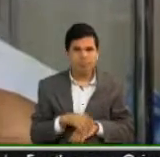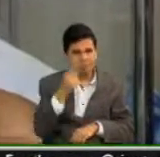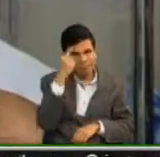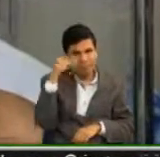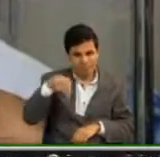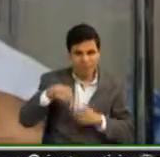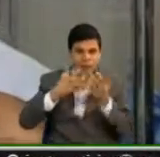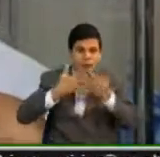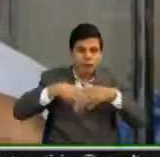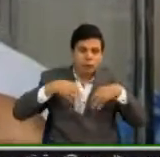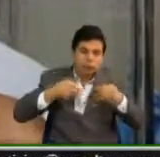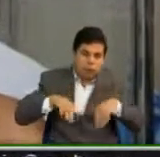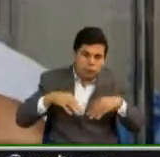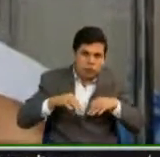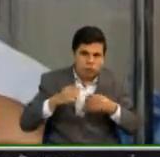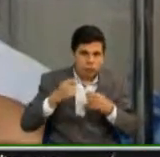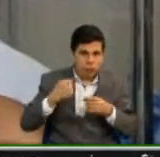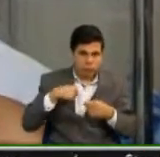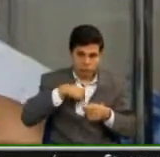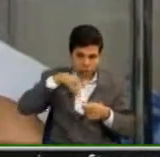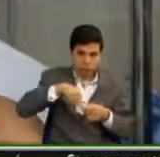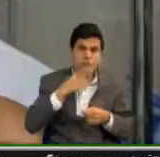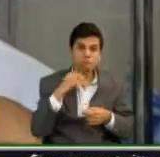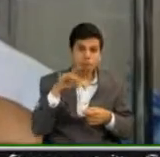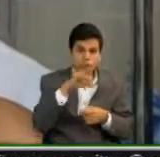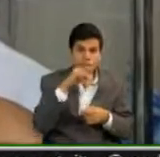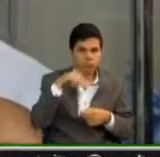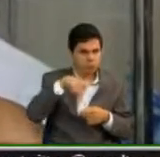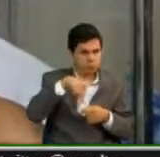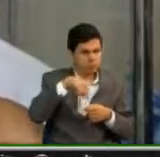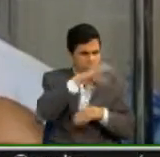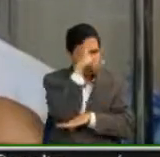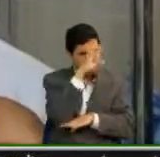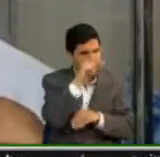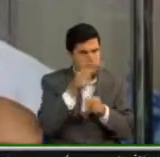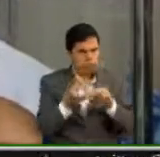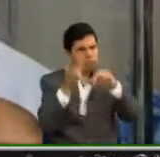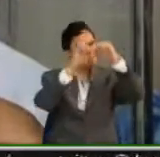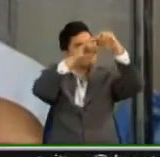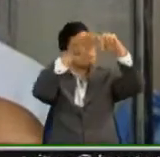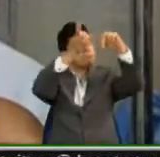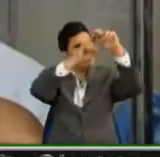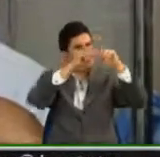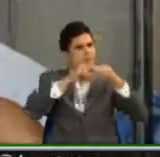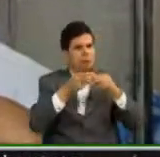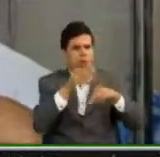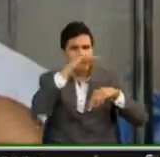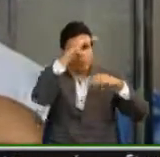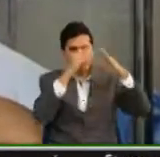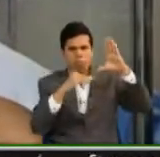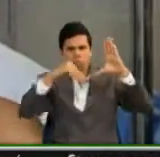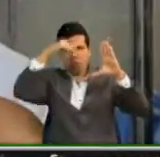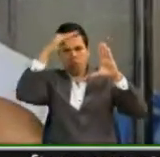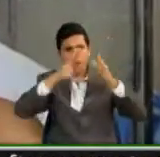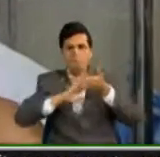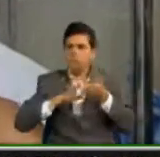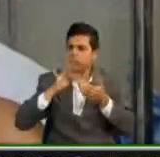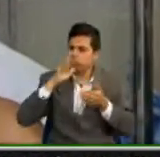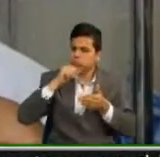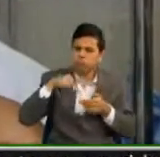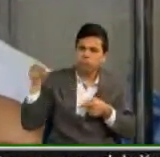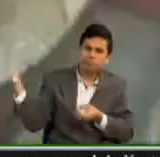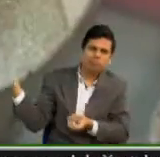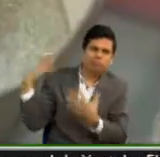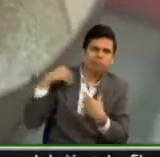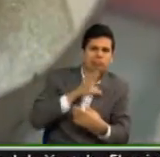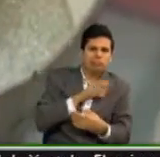frontera, aunque consumimos azúcar colombiano, lo chistoso es que empiezan a especular con el precio, que no hay, que no ha llegado